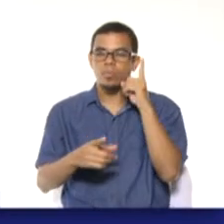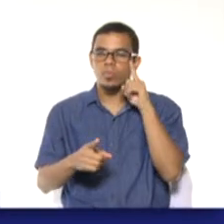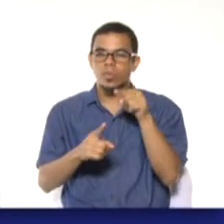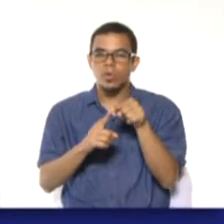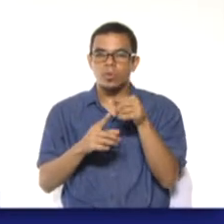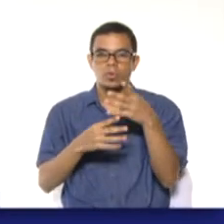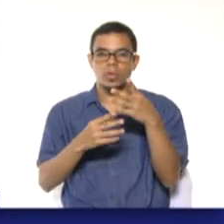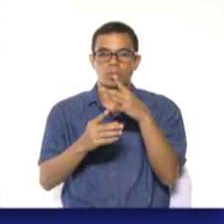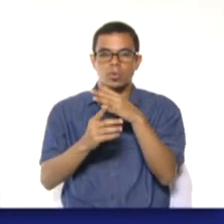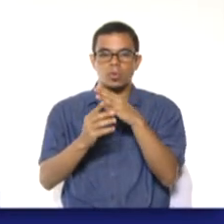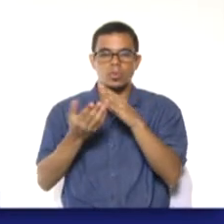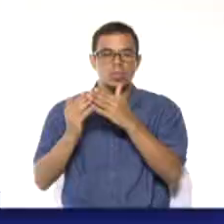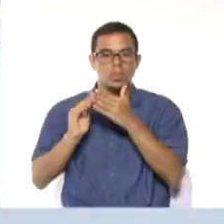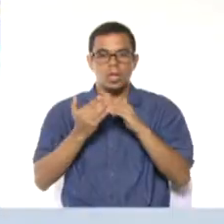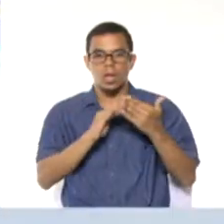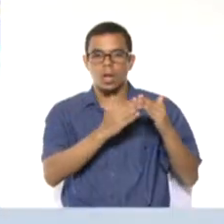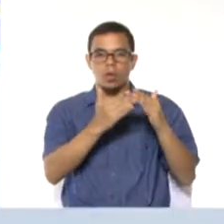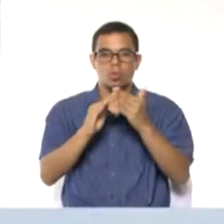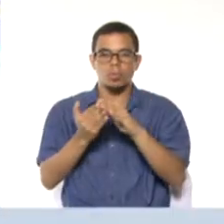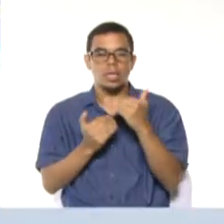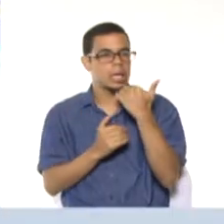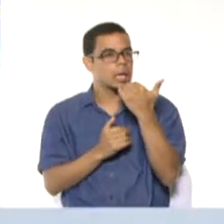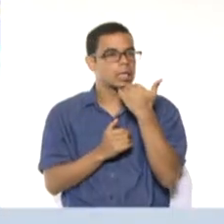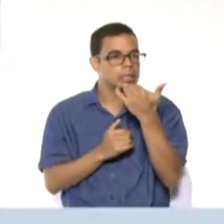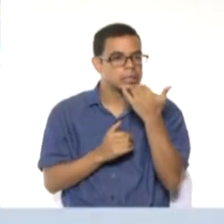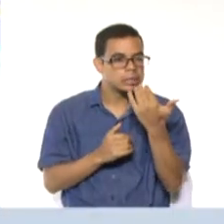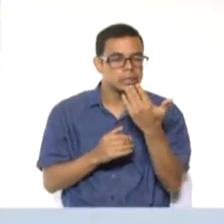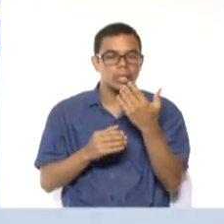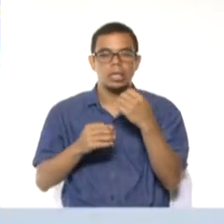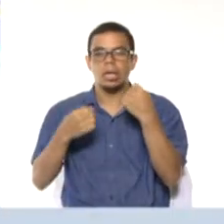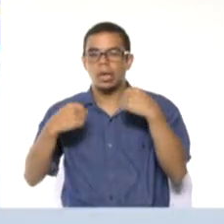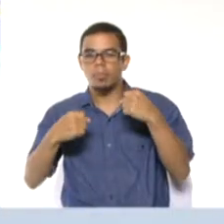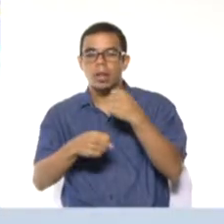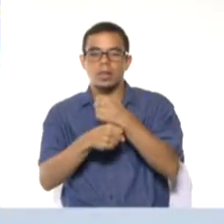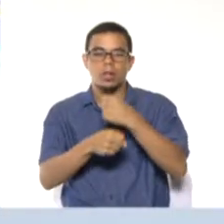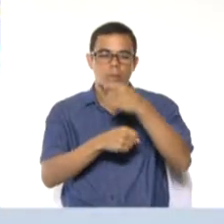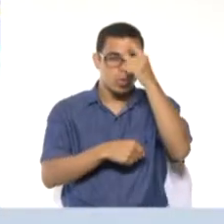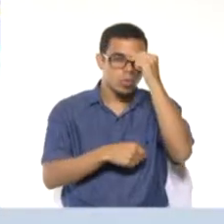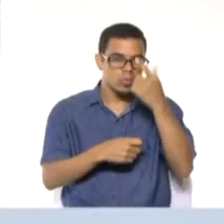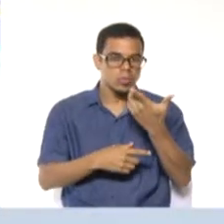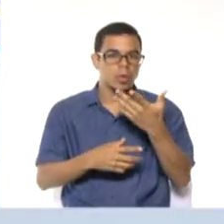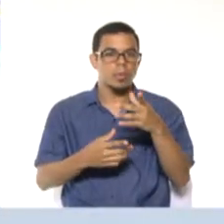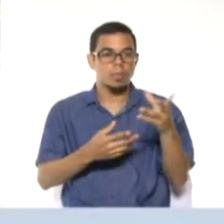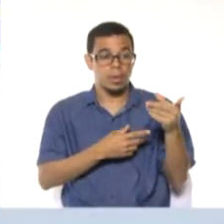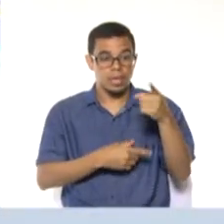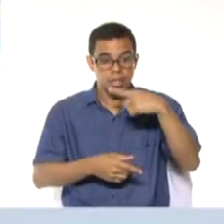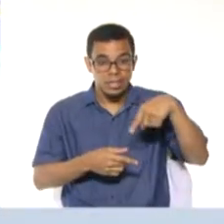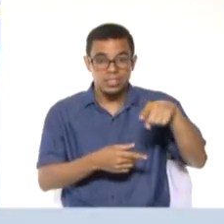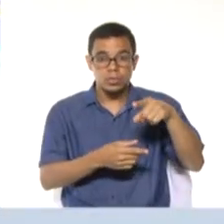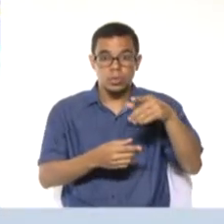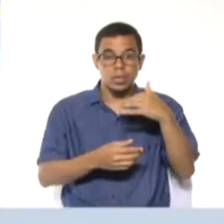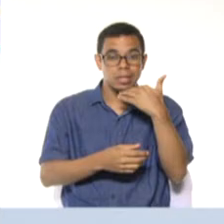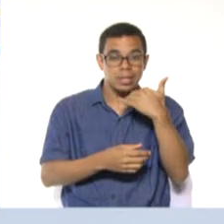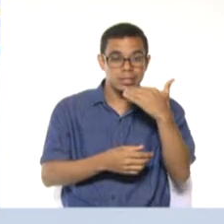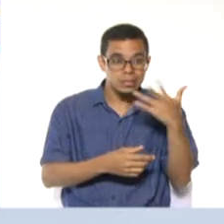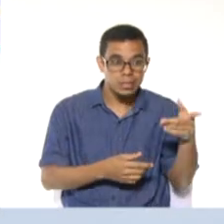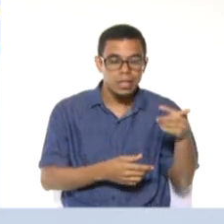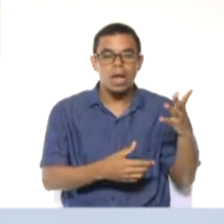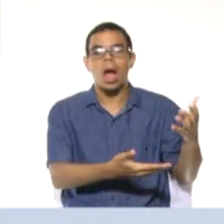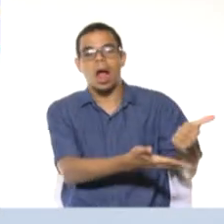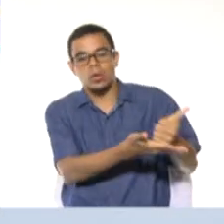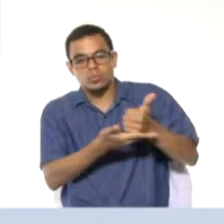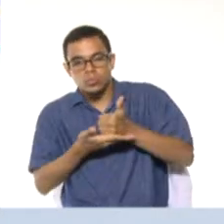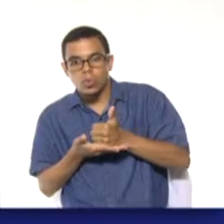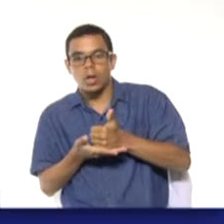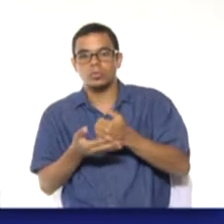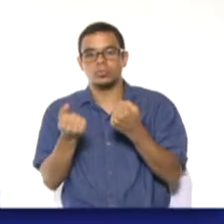tenemos dentro de nuestra comunidad cercano a ese taller de educación laboral para enriquecer esa especialidad ocupacional de gastronomía, de dulcería